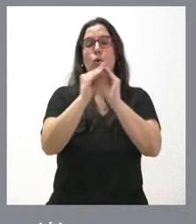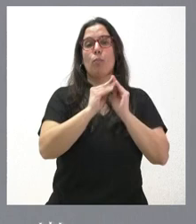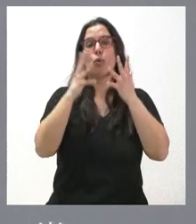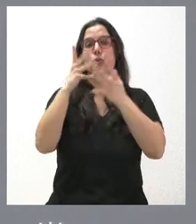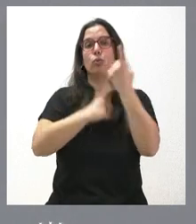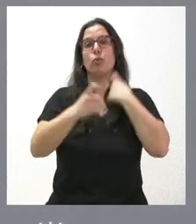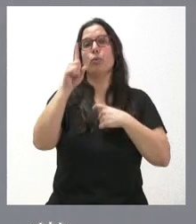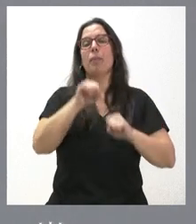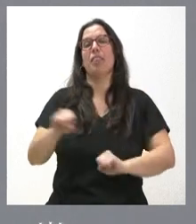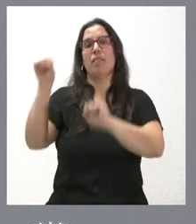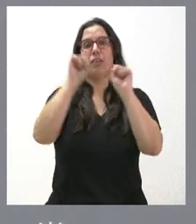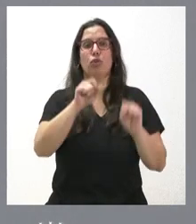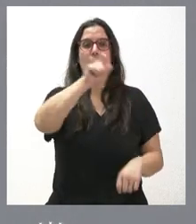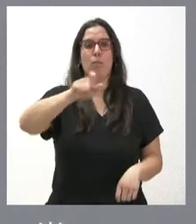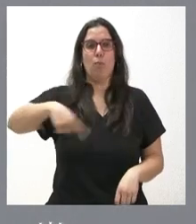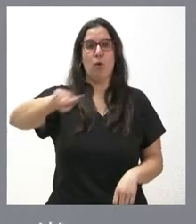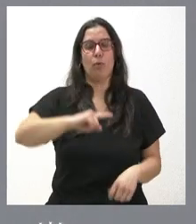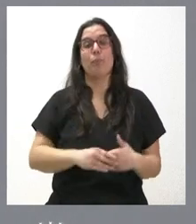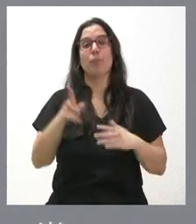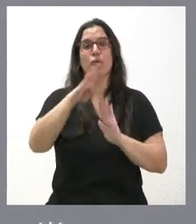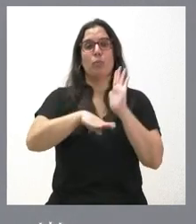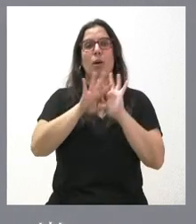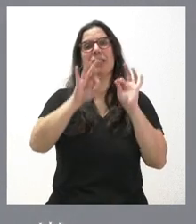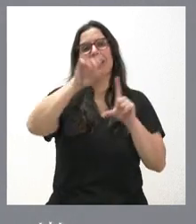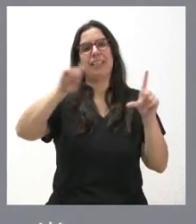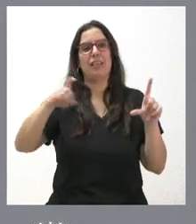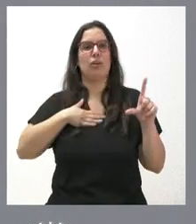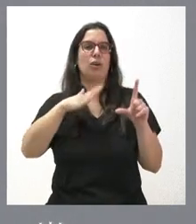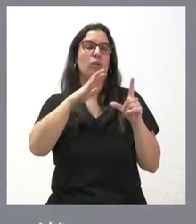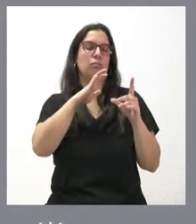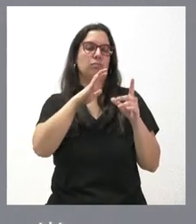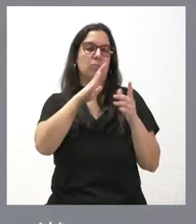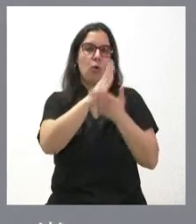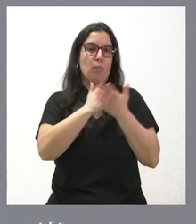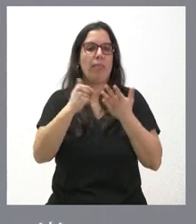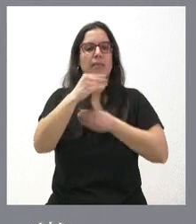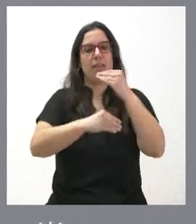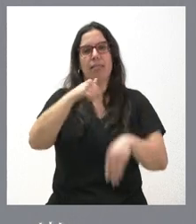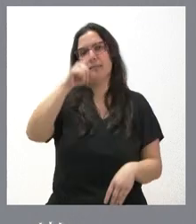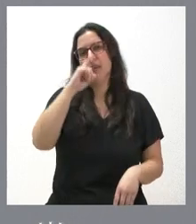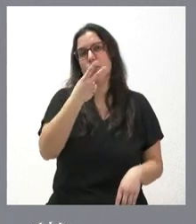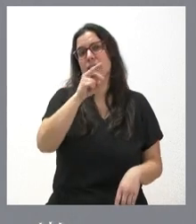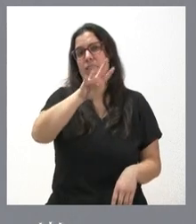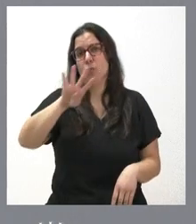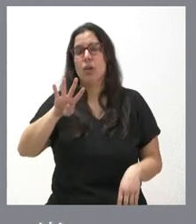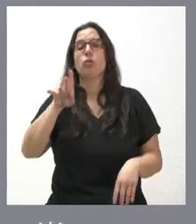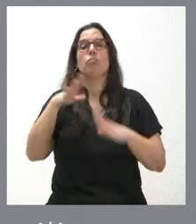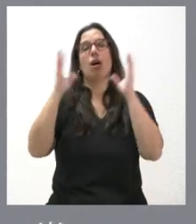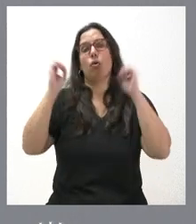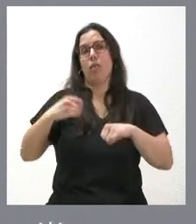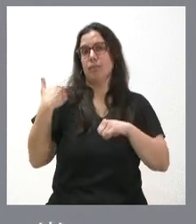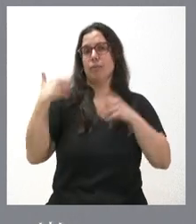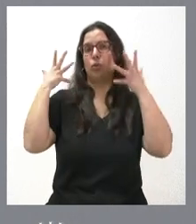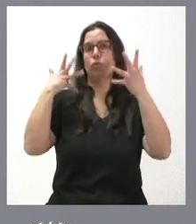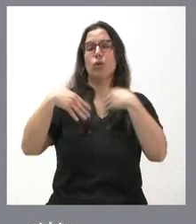del pueblo Este es el programa estadístico de nuestra comunidad que se va a desarrollar en este año 2024 y que ha sido acordado por el consejo de gobierno